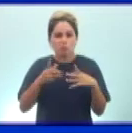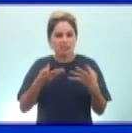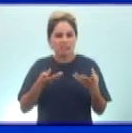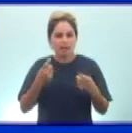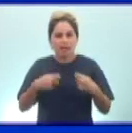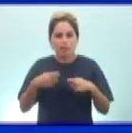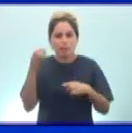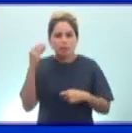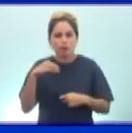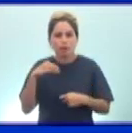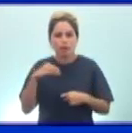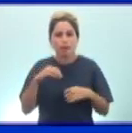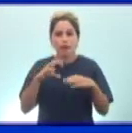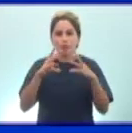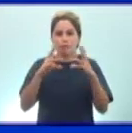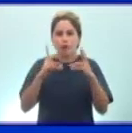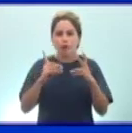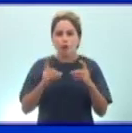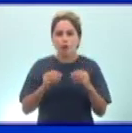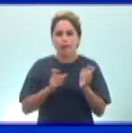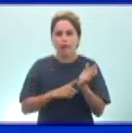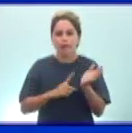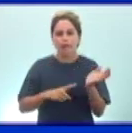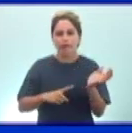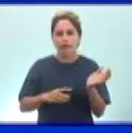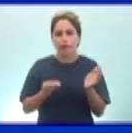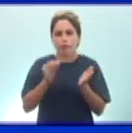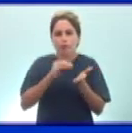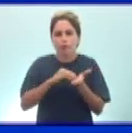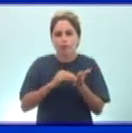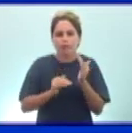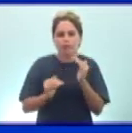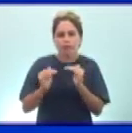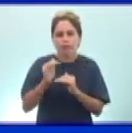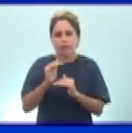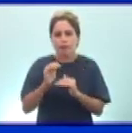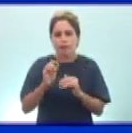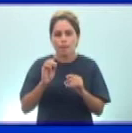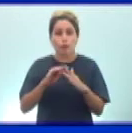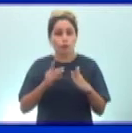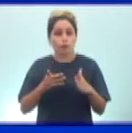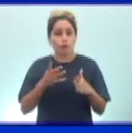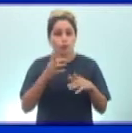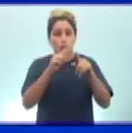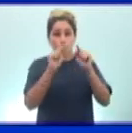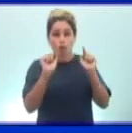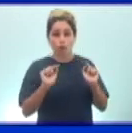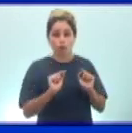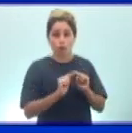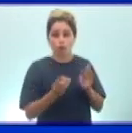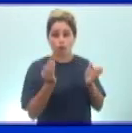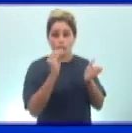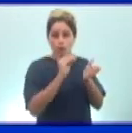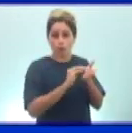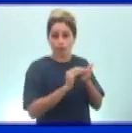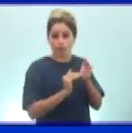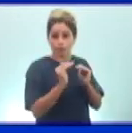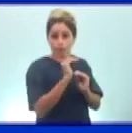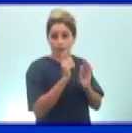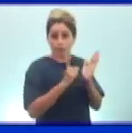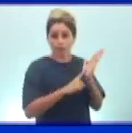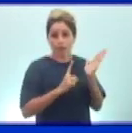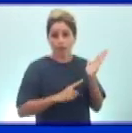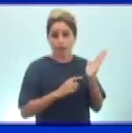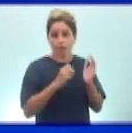corresponden a cada valor del nivel de energía. Por lo tanto, en un gráfico donde vamos a representar de manera ascendente la energía del nivel 1 al